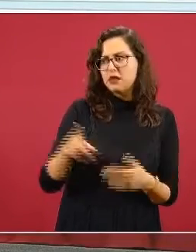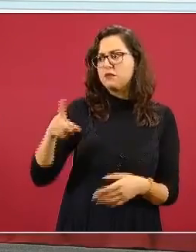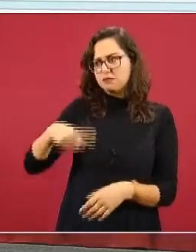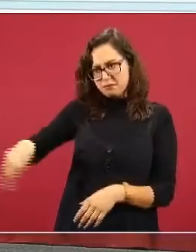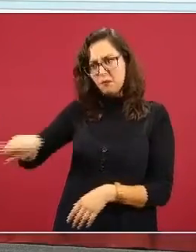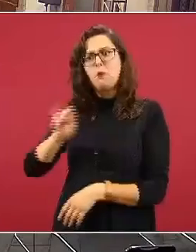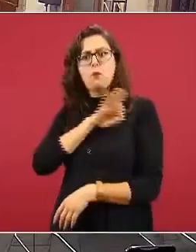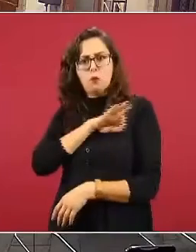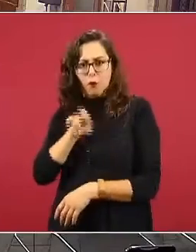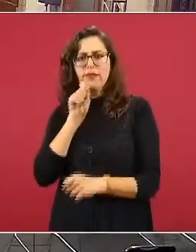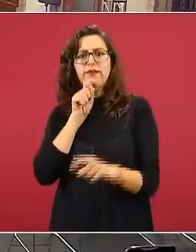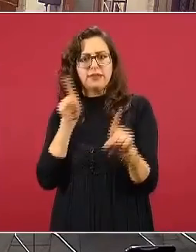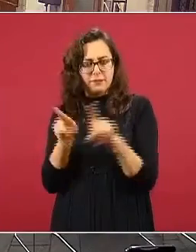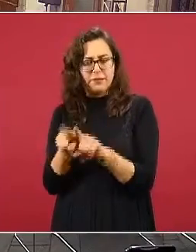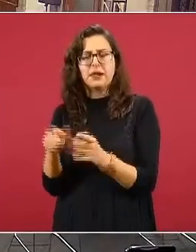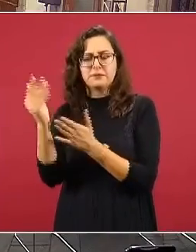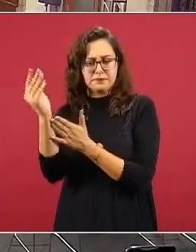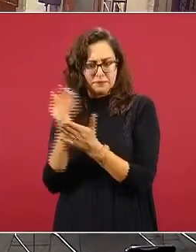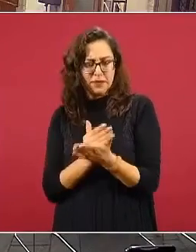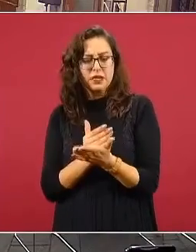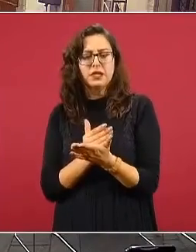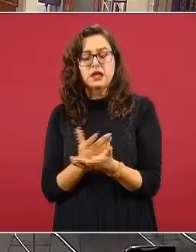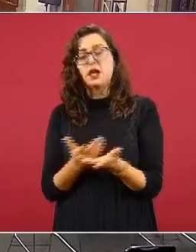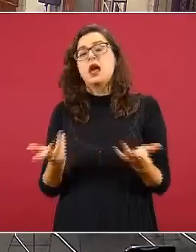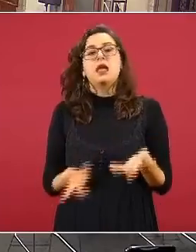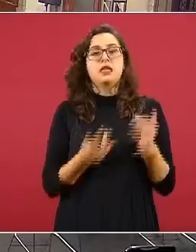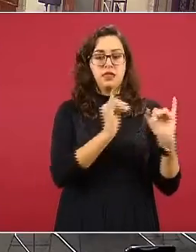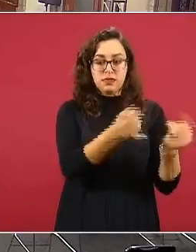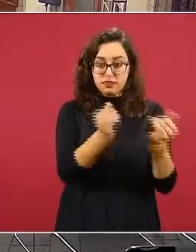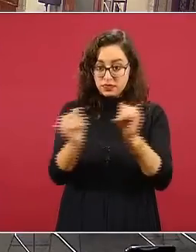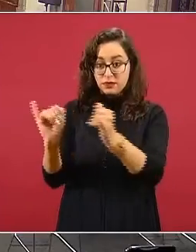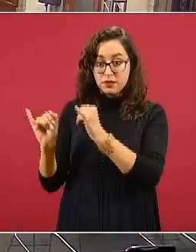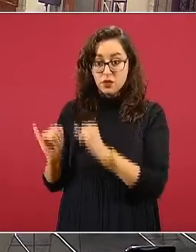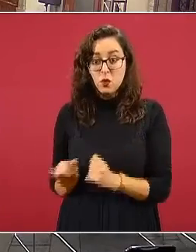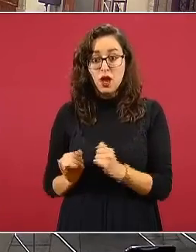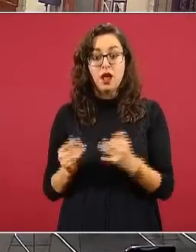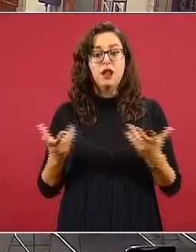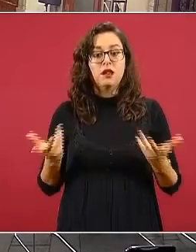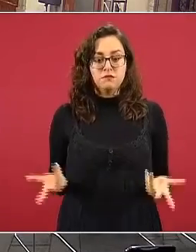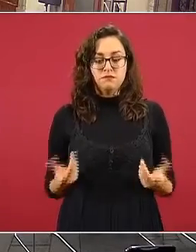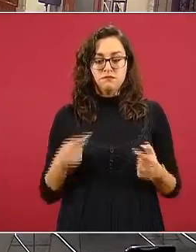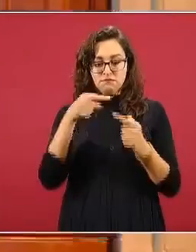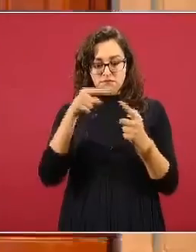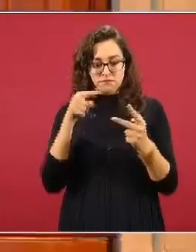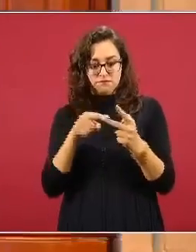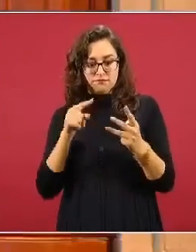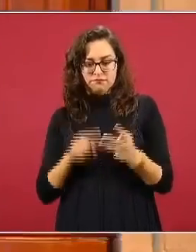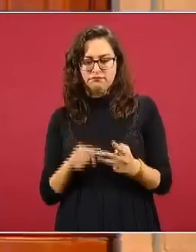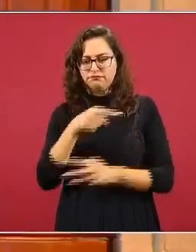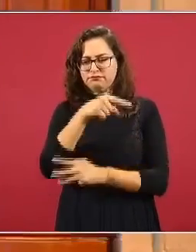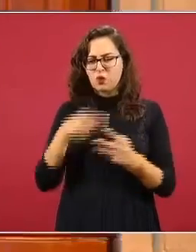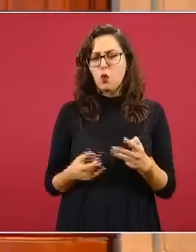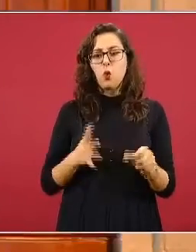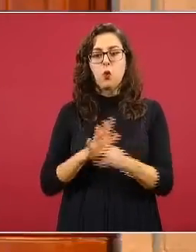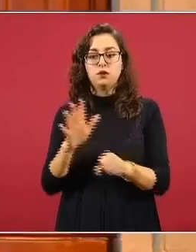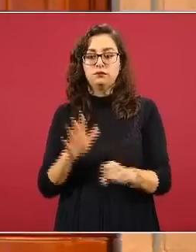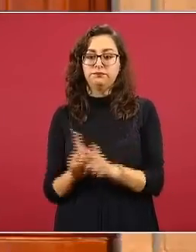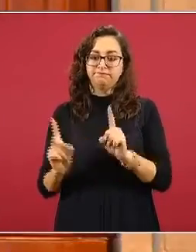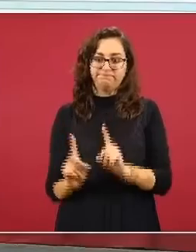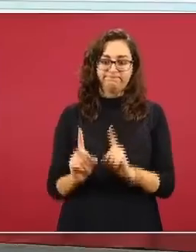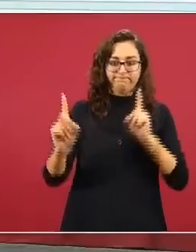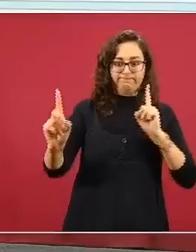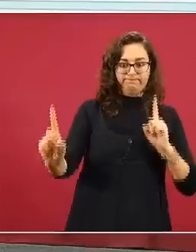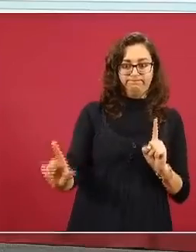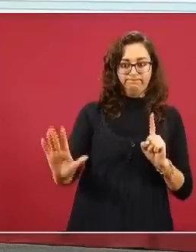que hay acciones que podemos realizar en lo individual, las tres básicas: sana distancia, lavado de